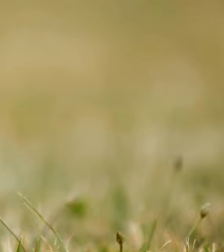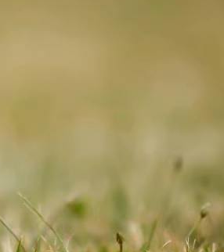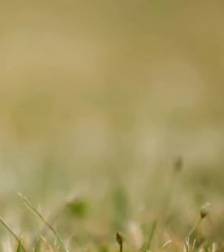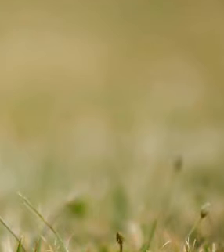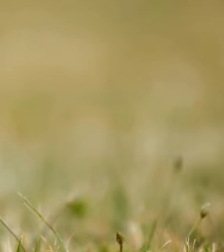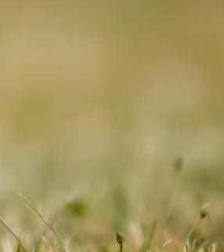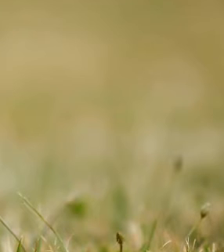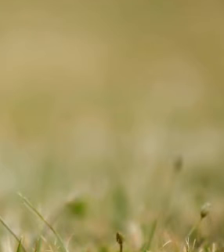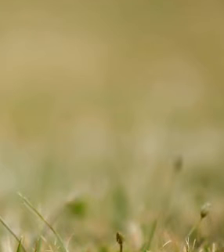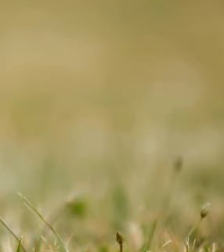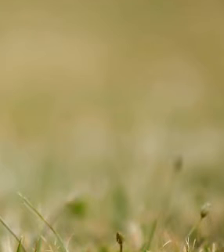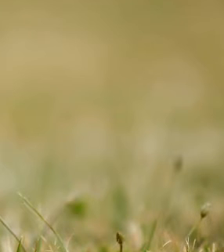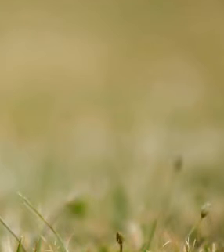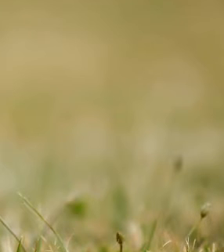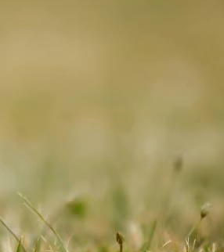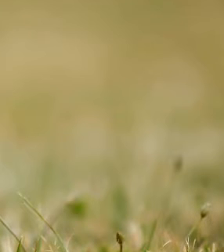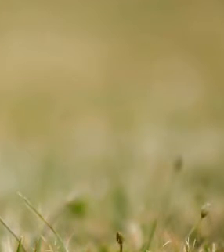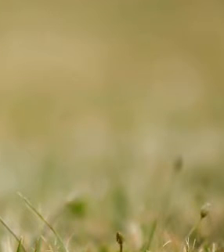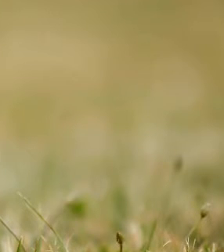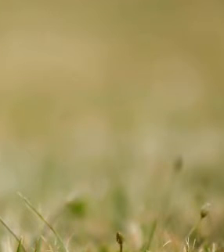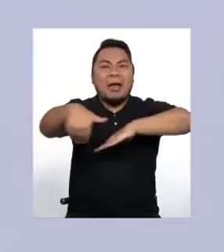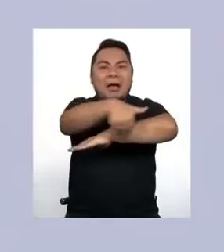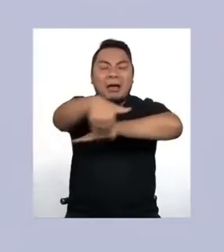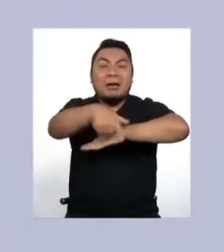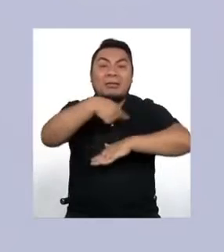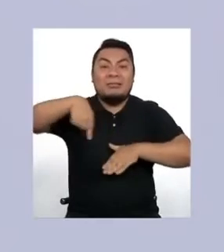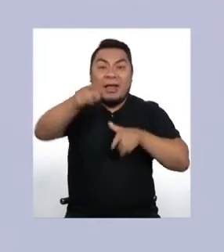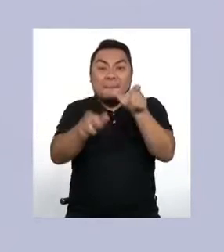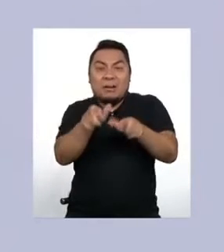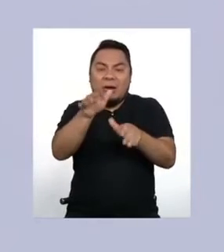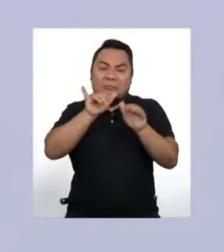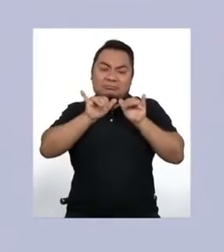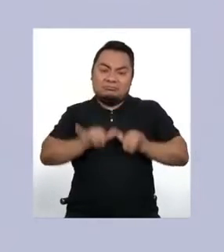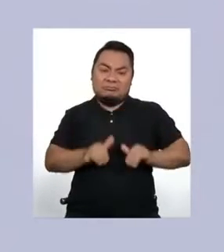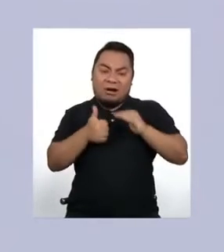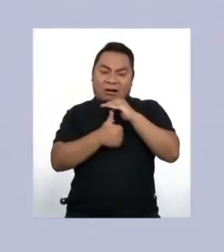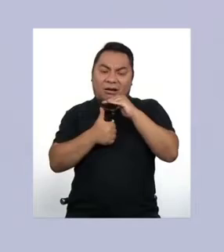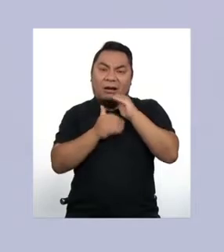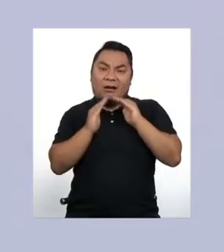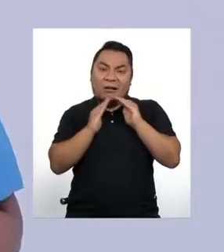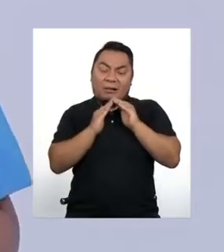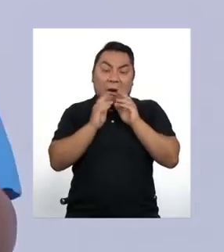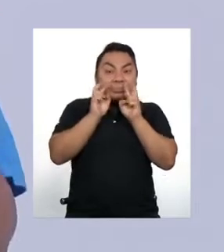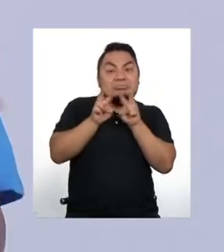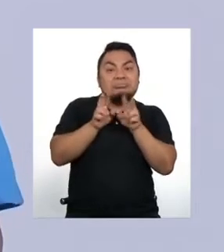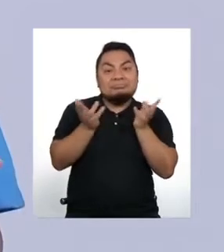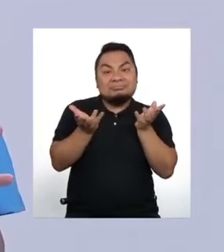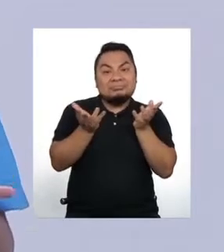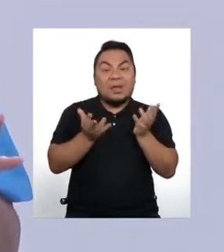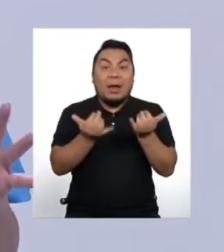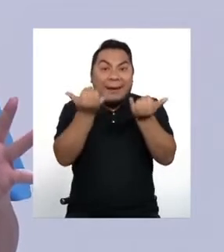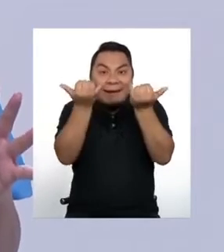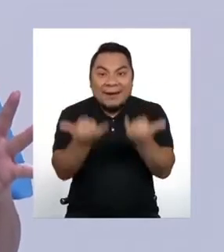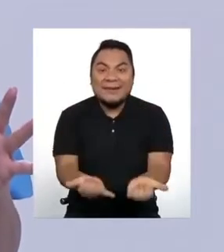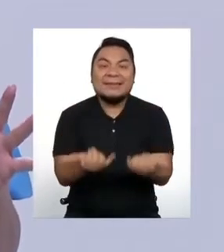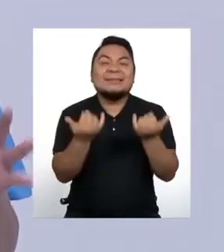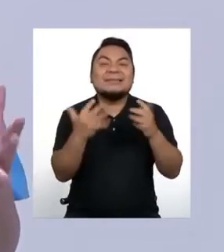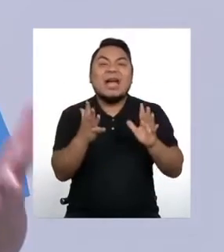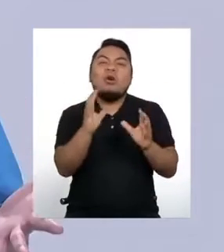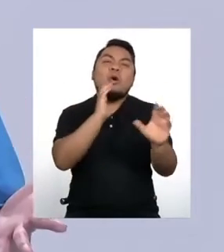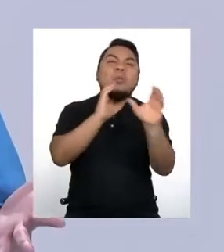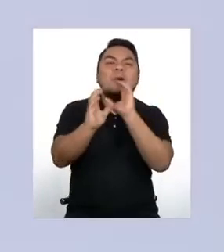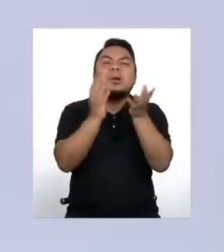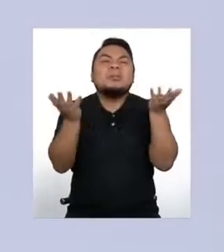de balbuceos, sonrisas, miradas, señas, gestos y o movimientos,